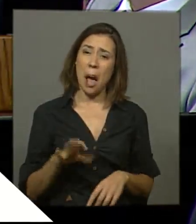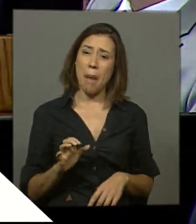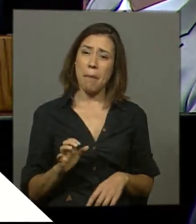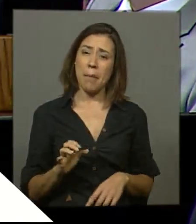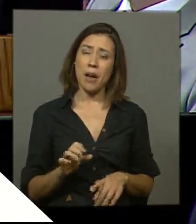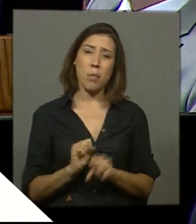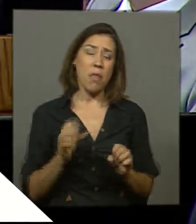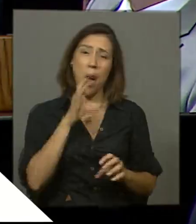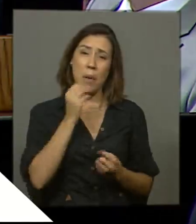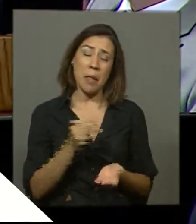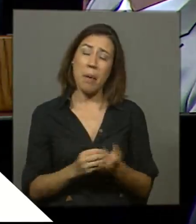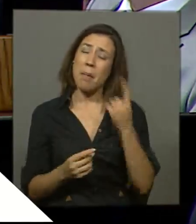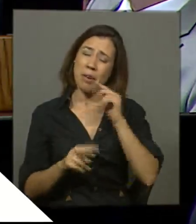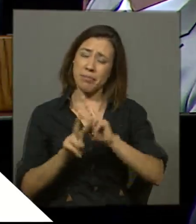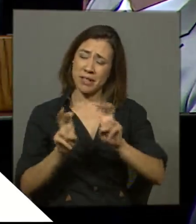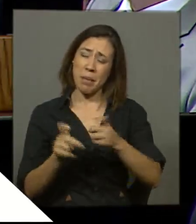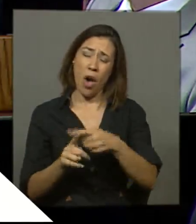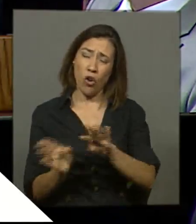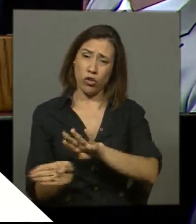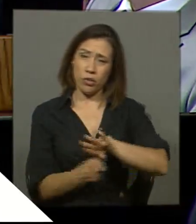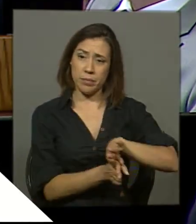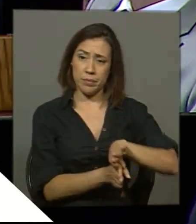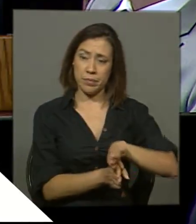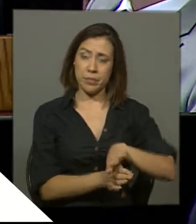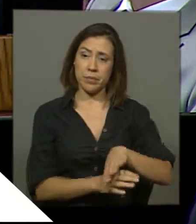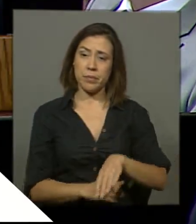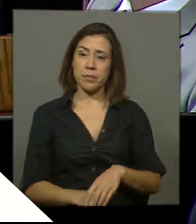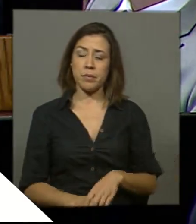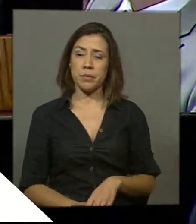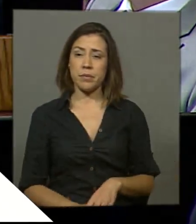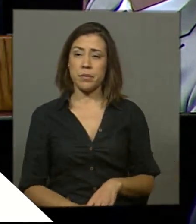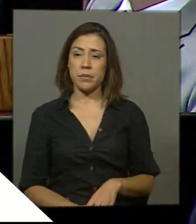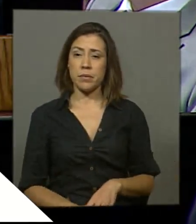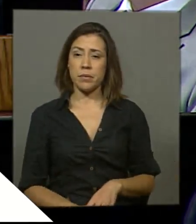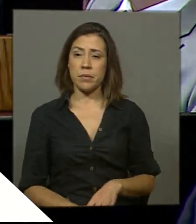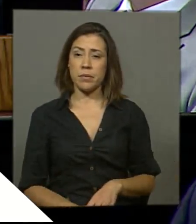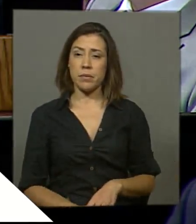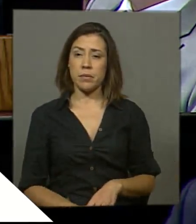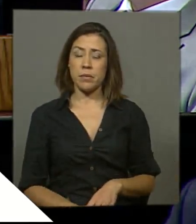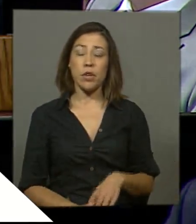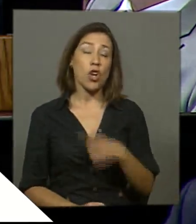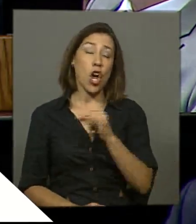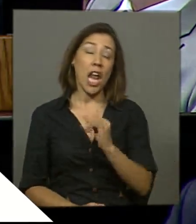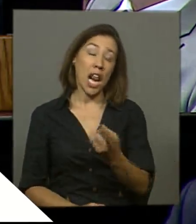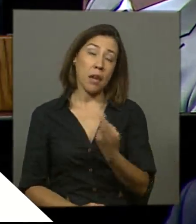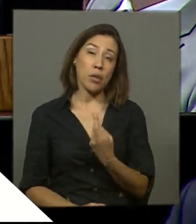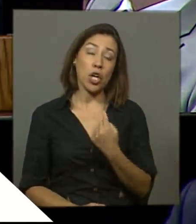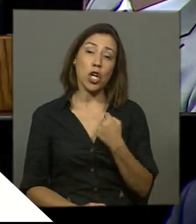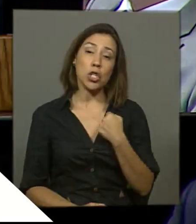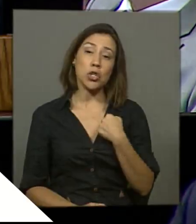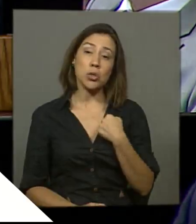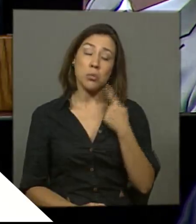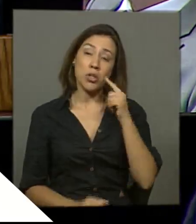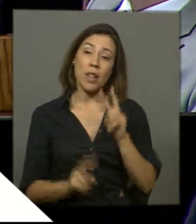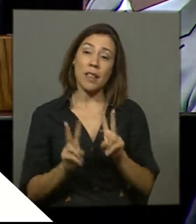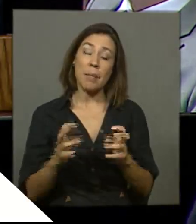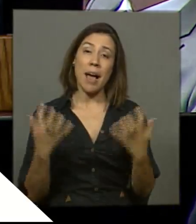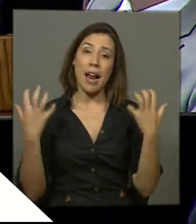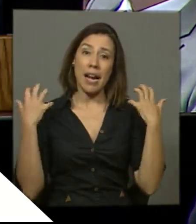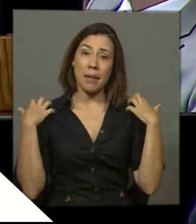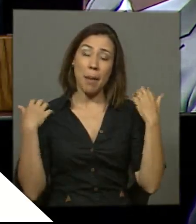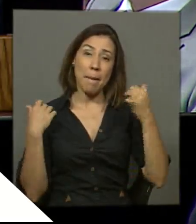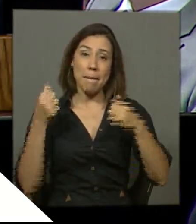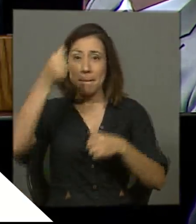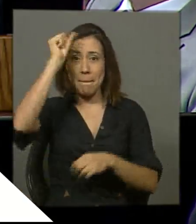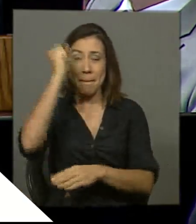no va para más pero voy a cambiar de tema ministro Muchas gracias no se quiere responder le quiero decir Que supongo que el tema de la responsabilidad